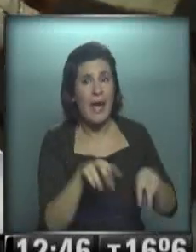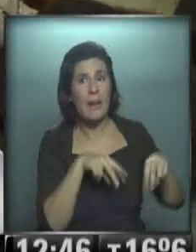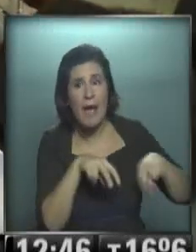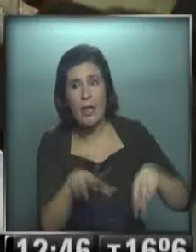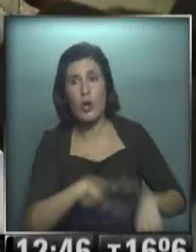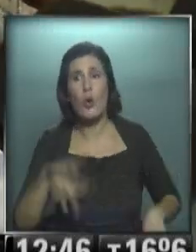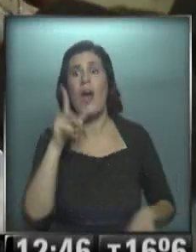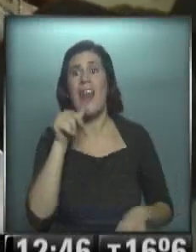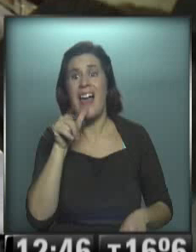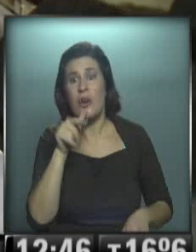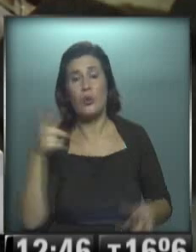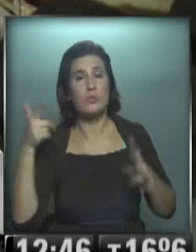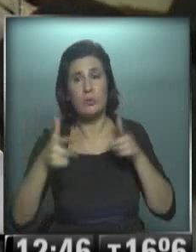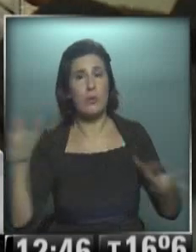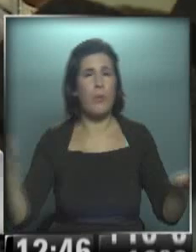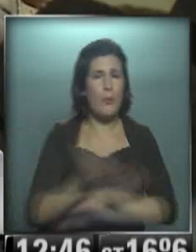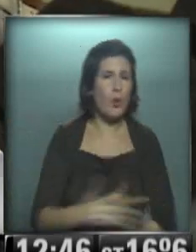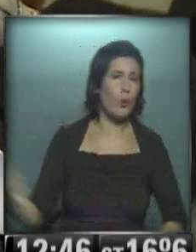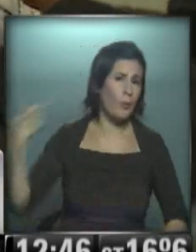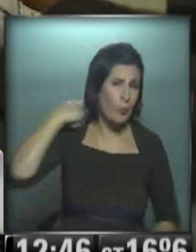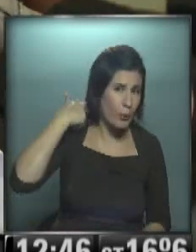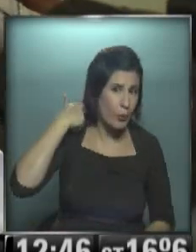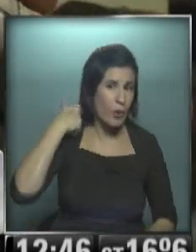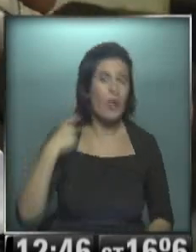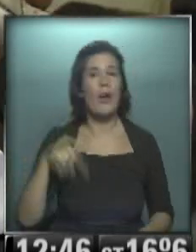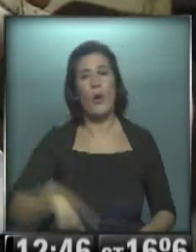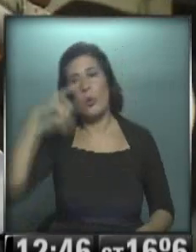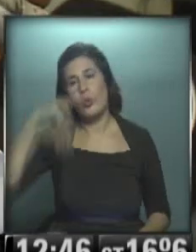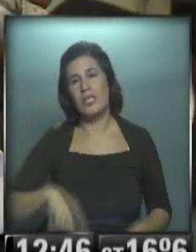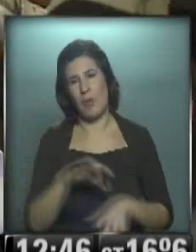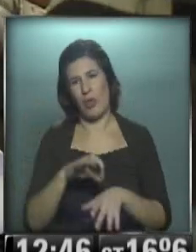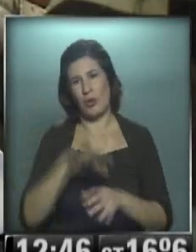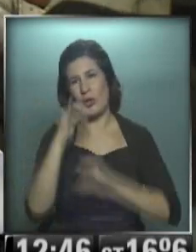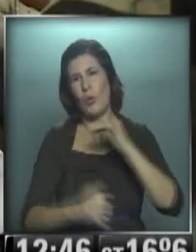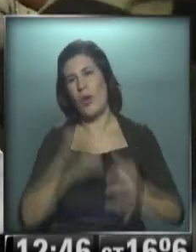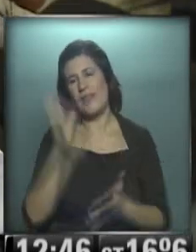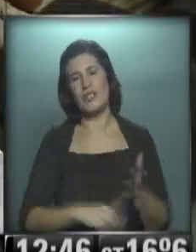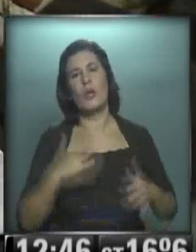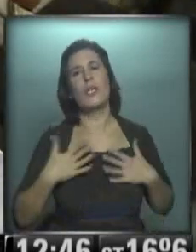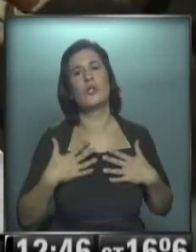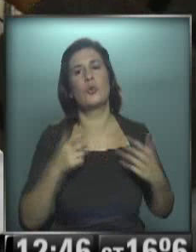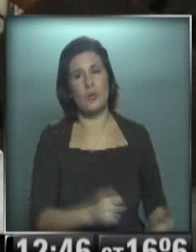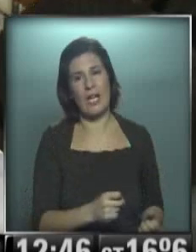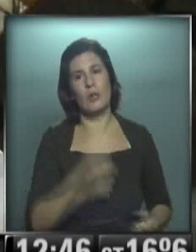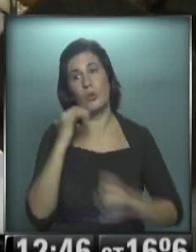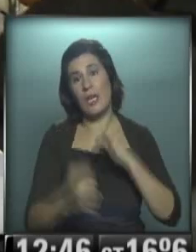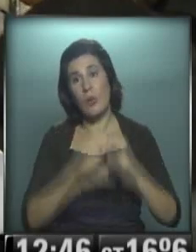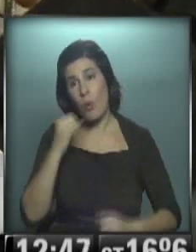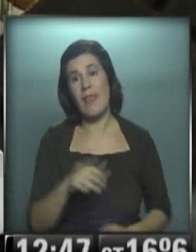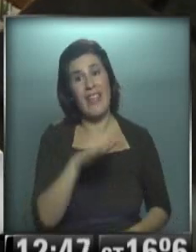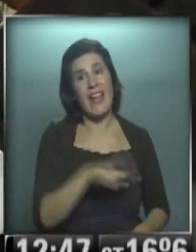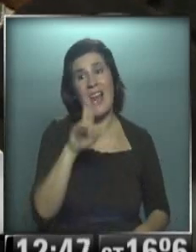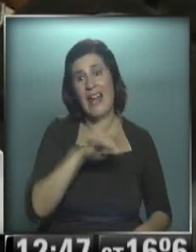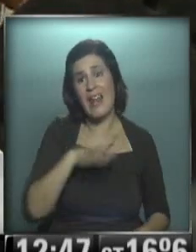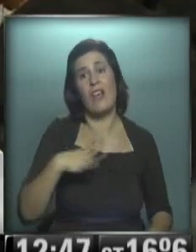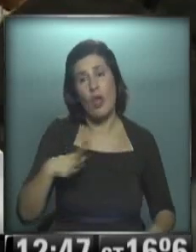internada en el sanatorio Güemes. Se dio a conocer el último parte médico de la terapia intensiva pediátrica de este sanatorio, que dice que la nenita